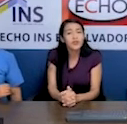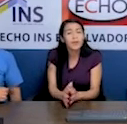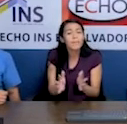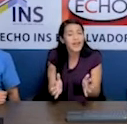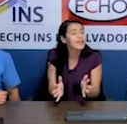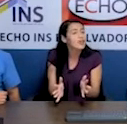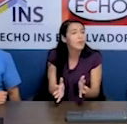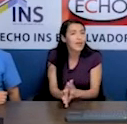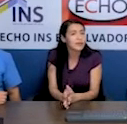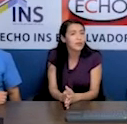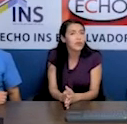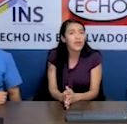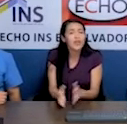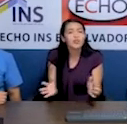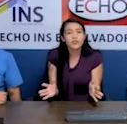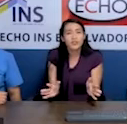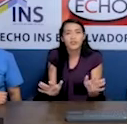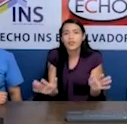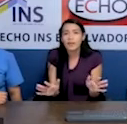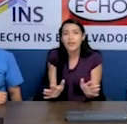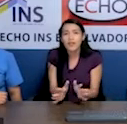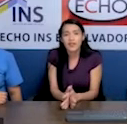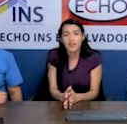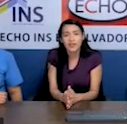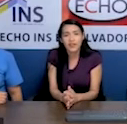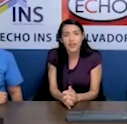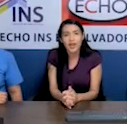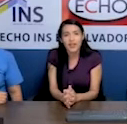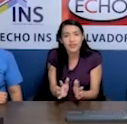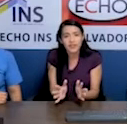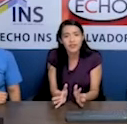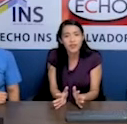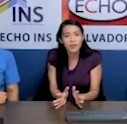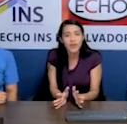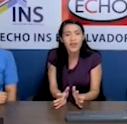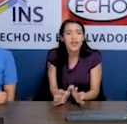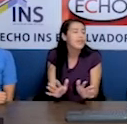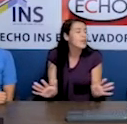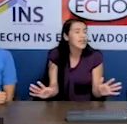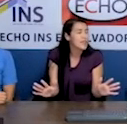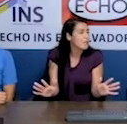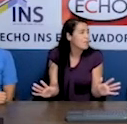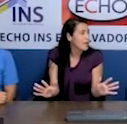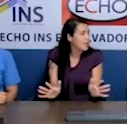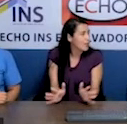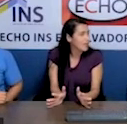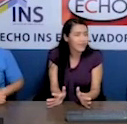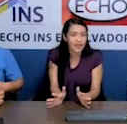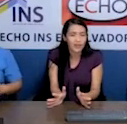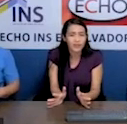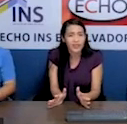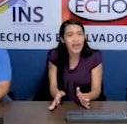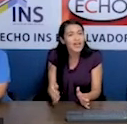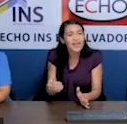un síndrome paraneoplásico. Entonces, una palabra que describe a este síndrome es que no hay tiempo a la